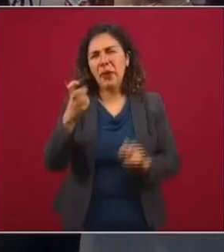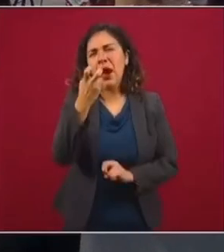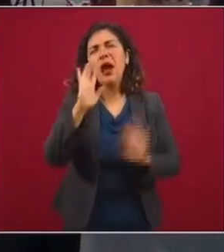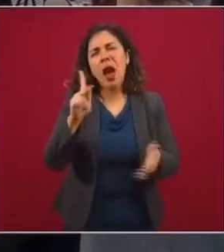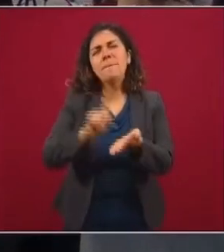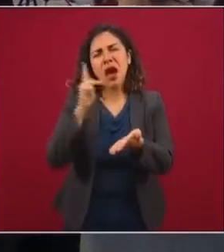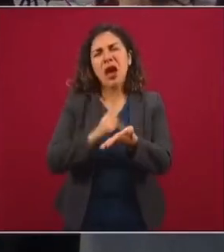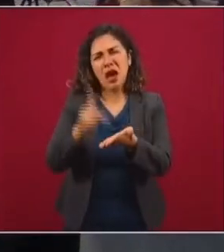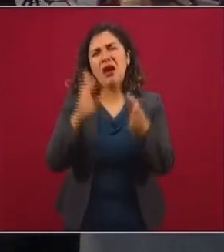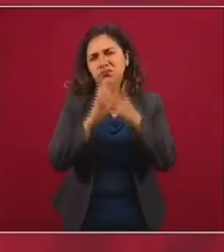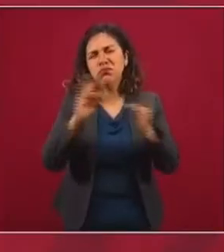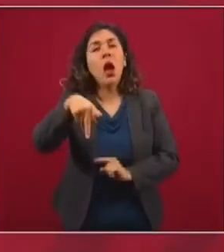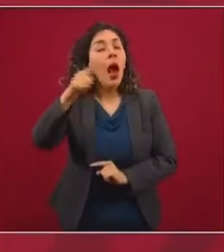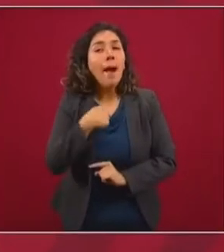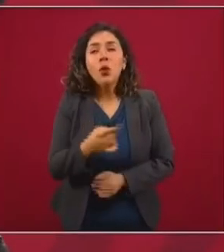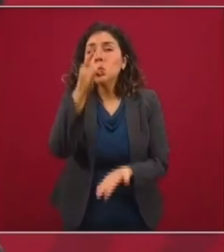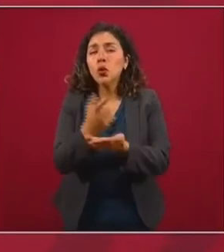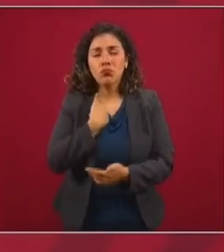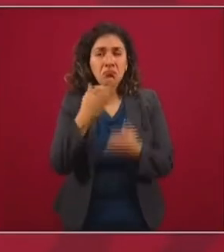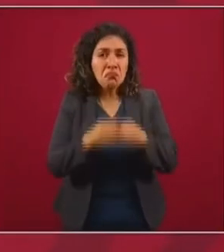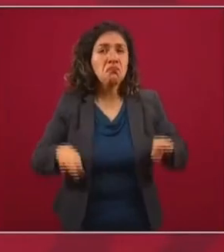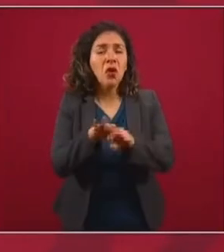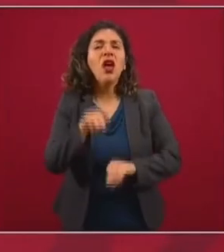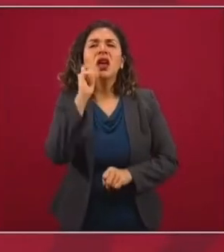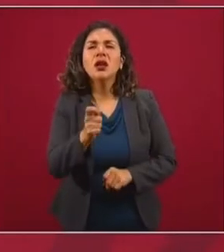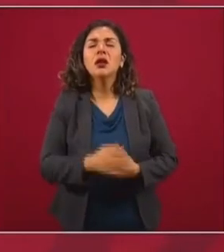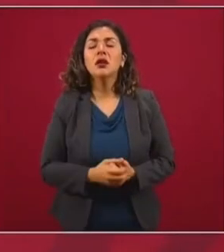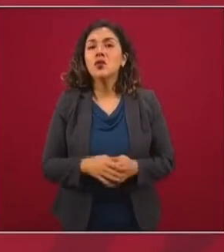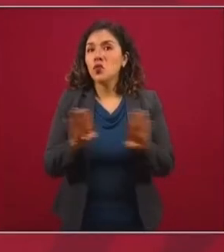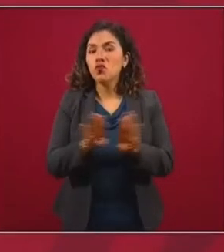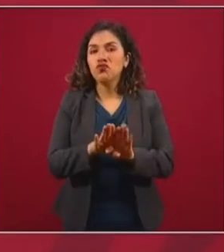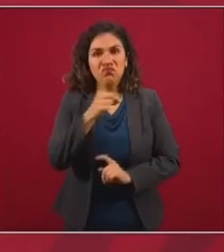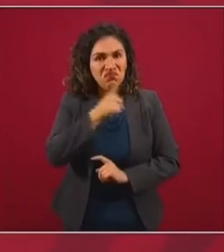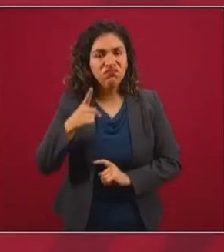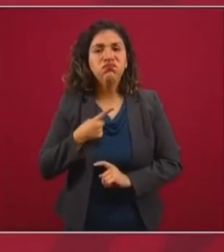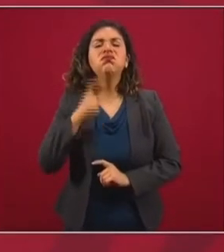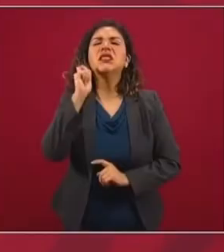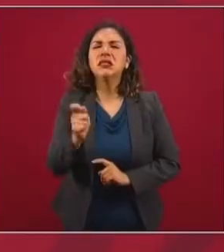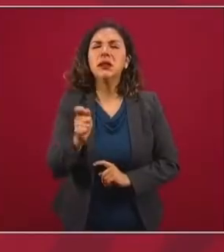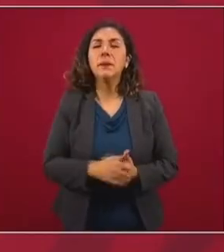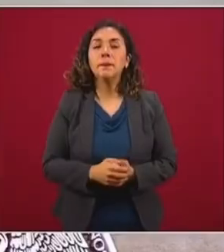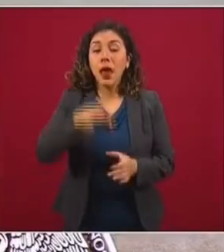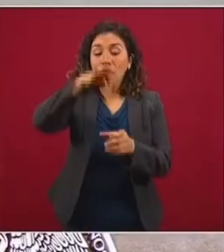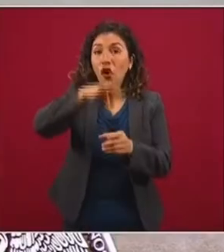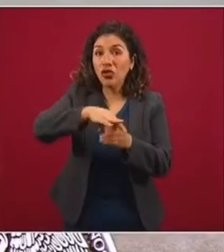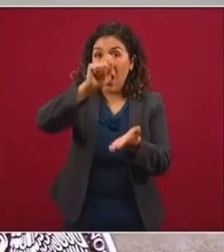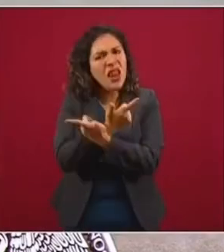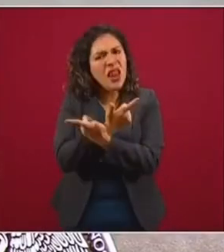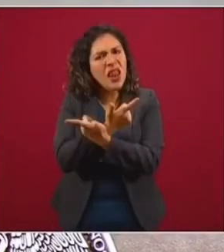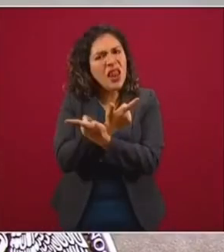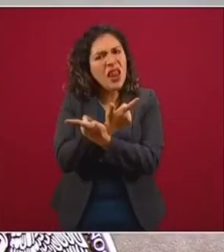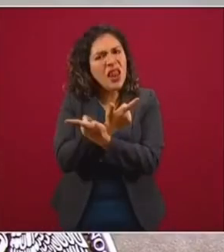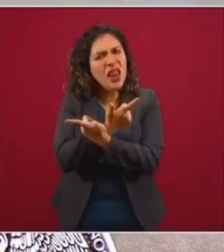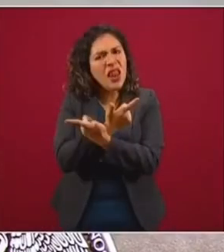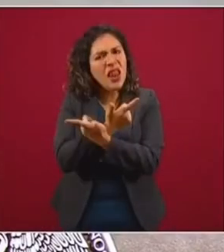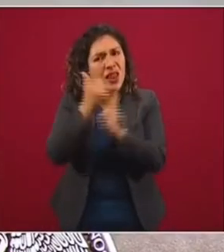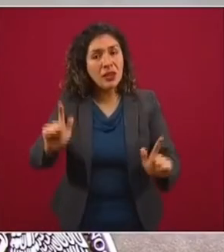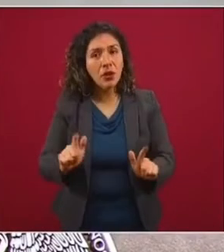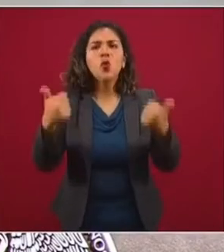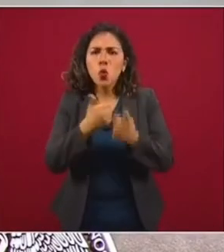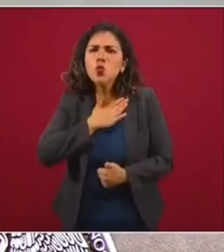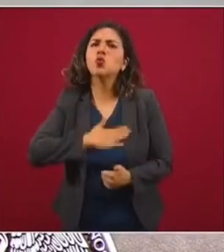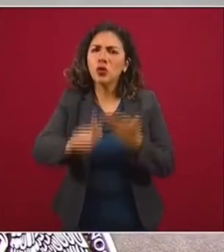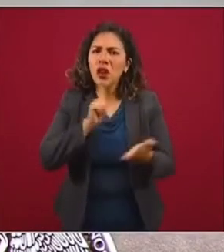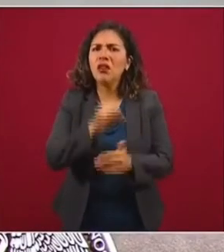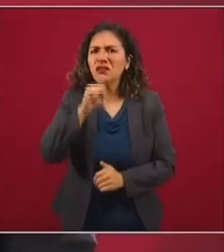A mí lo que me importa, y es un deber, el que las elecciones sean limpias y sean libres, y que haya